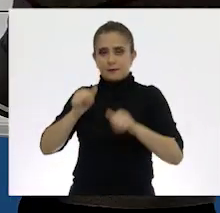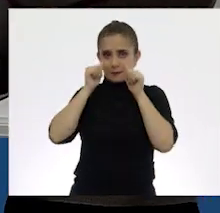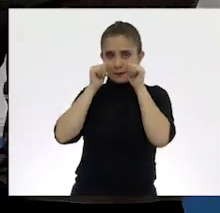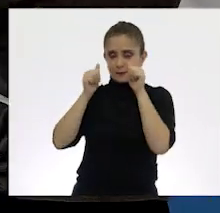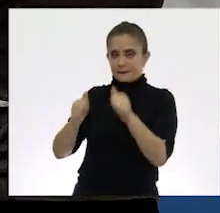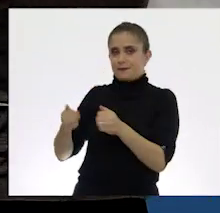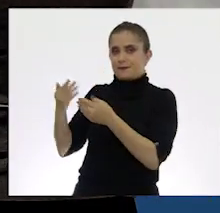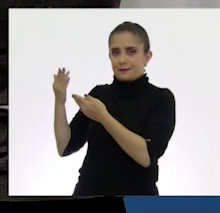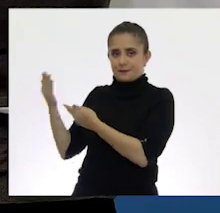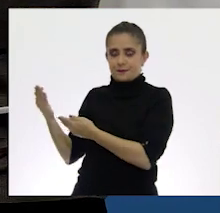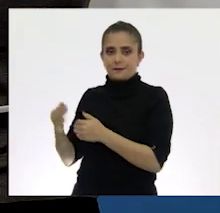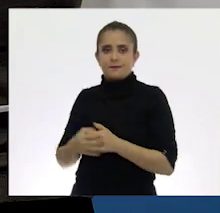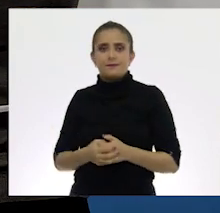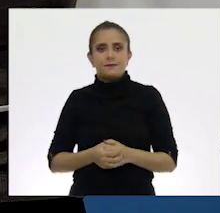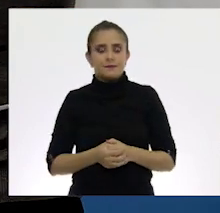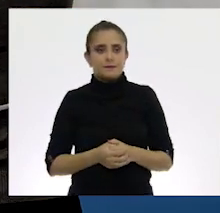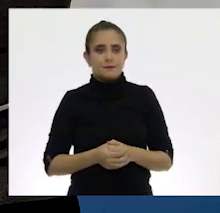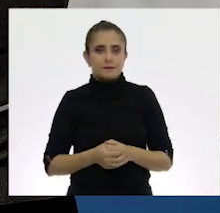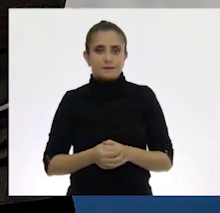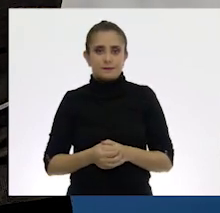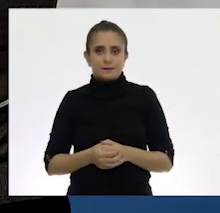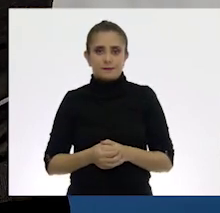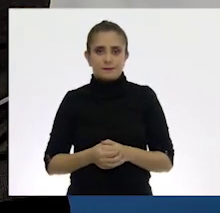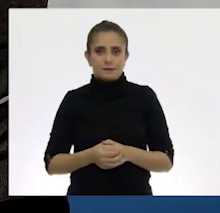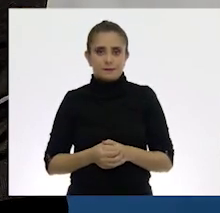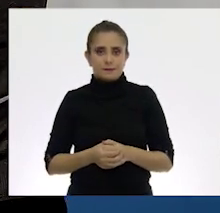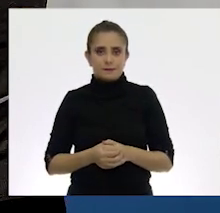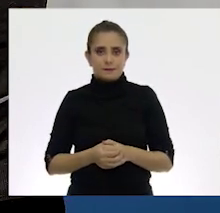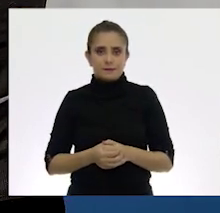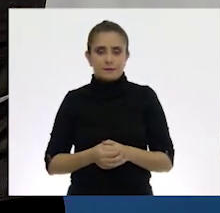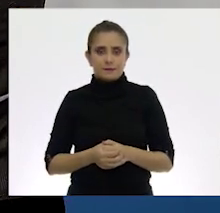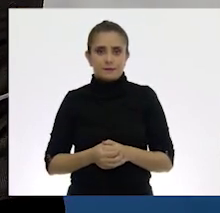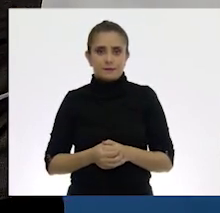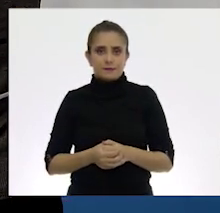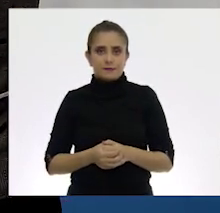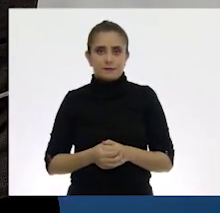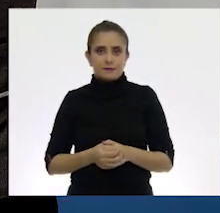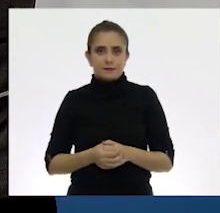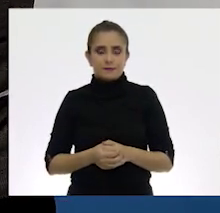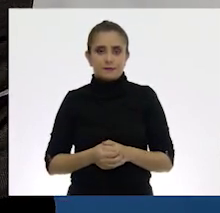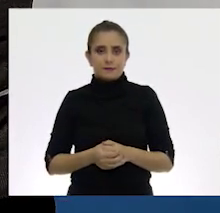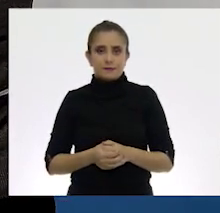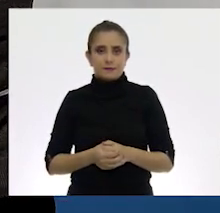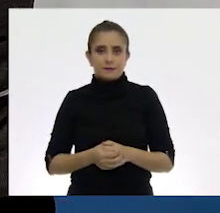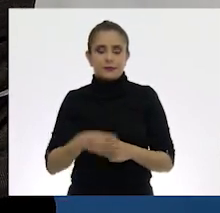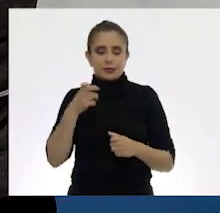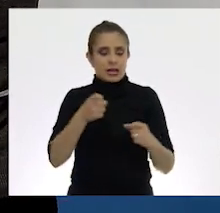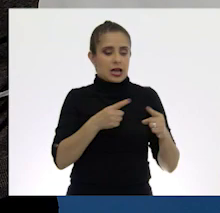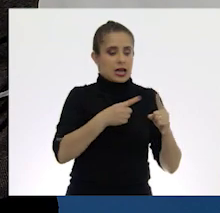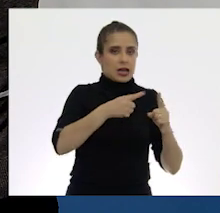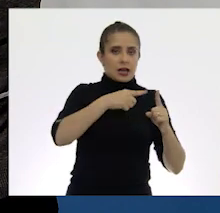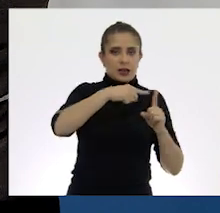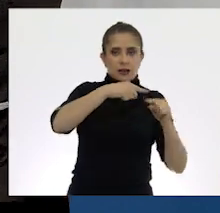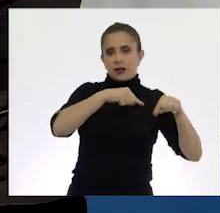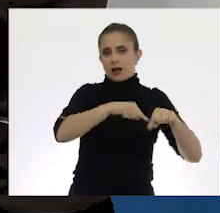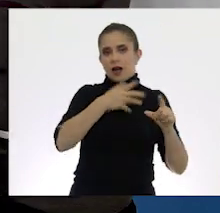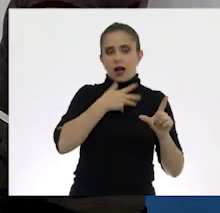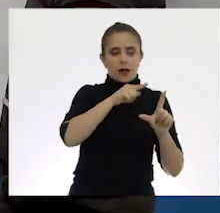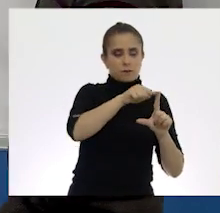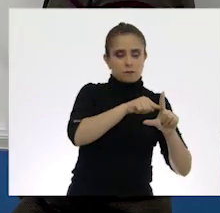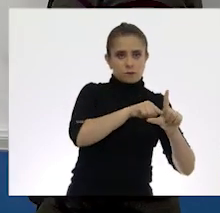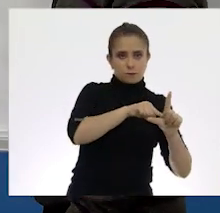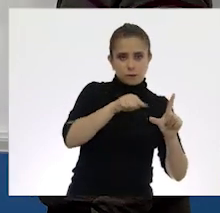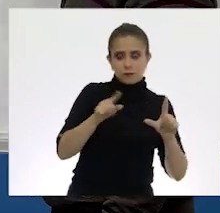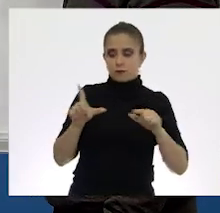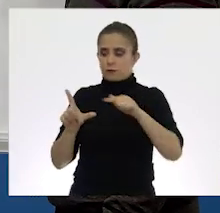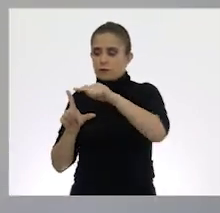unir las esquinas o los vértices que se formaron con el